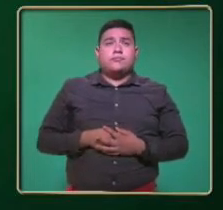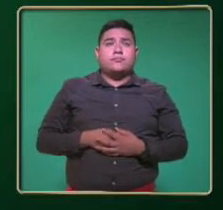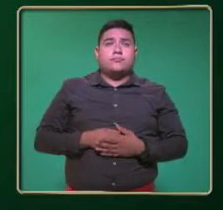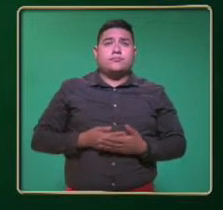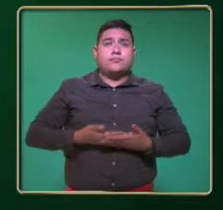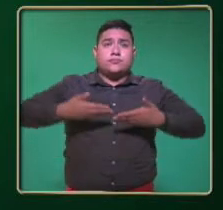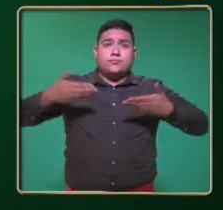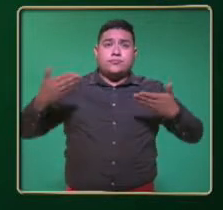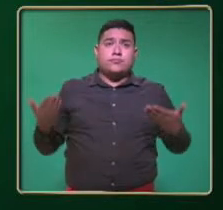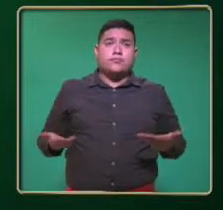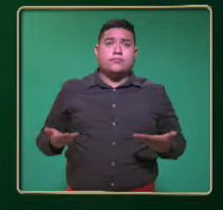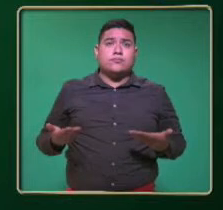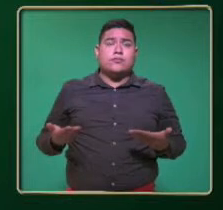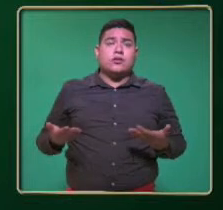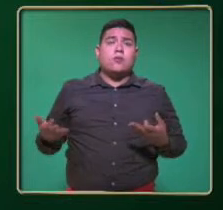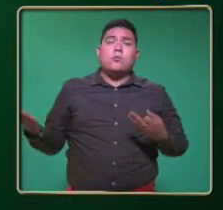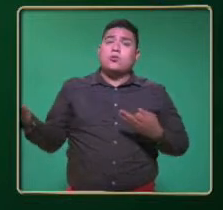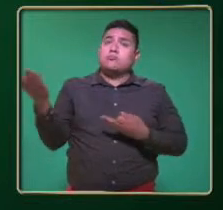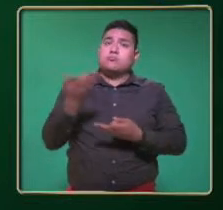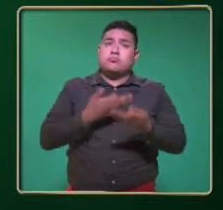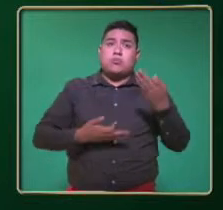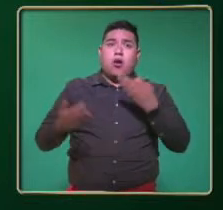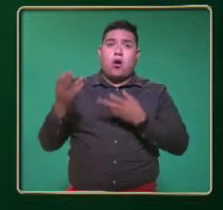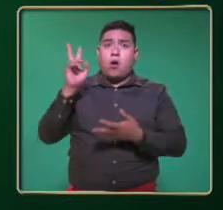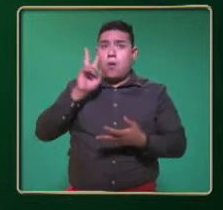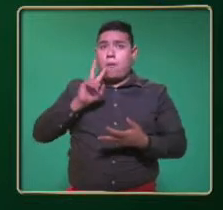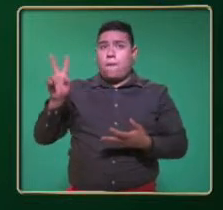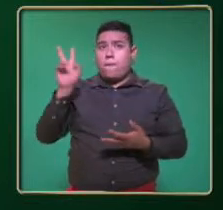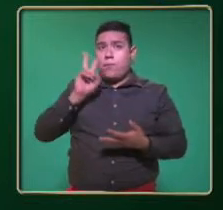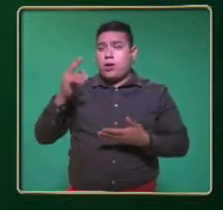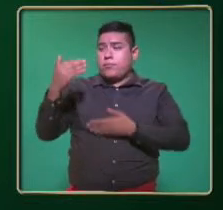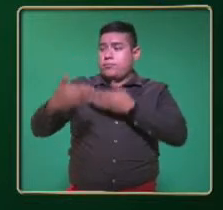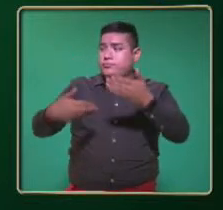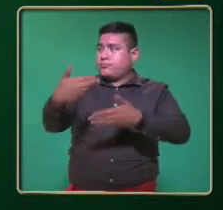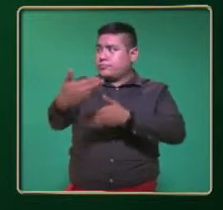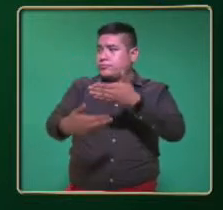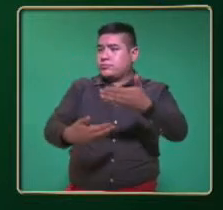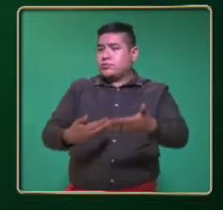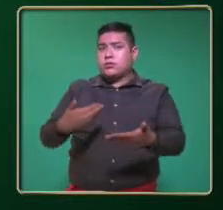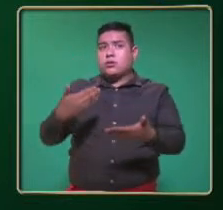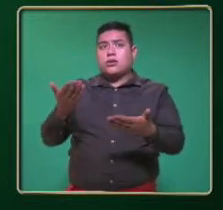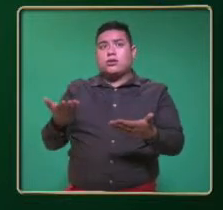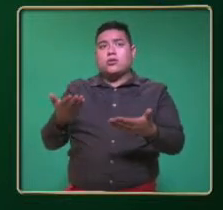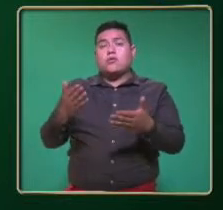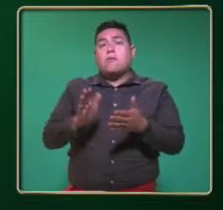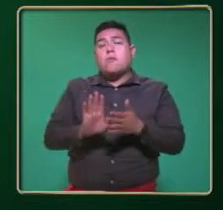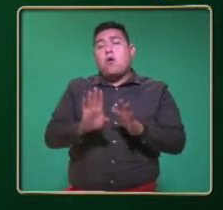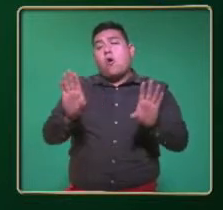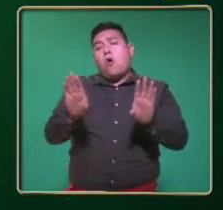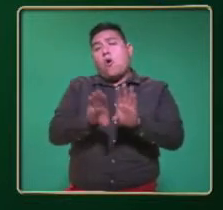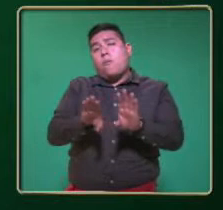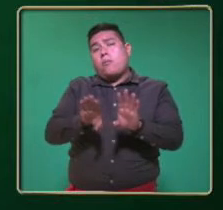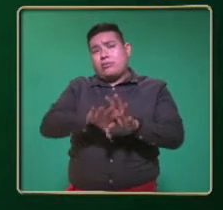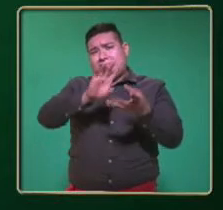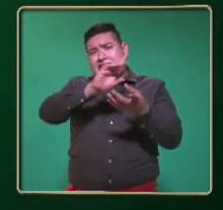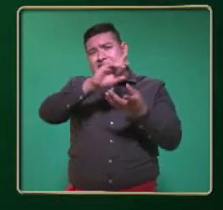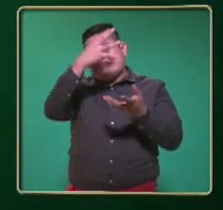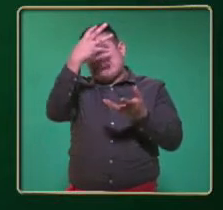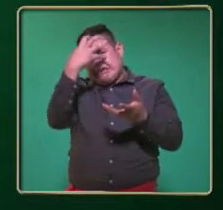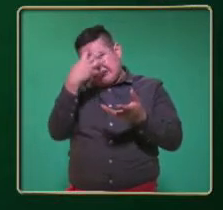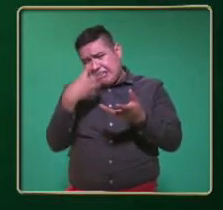Ahora, pues nosotros vemos en estas etapas son consideradas como un duelo,